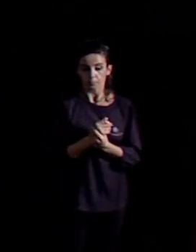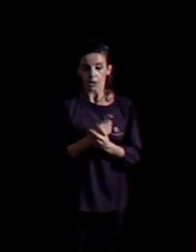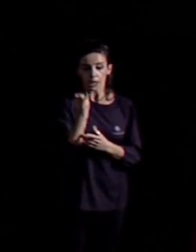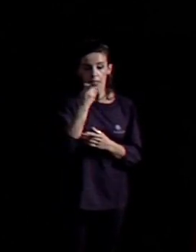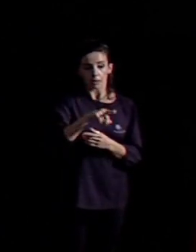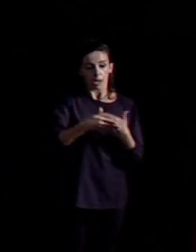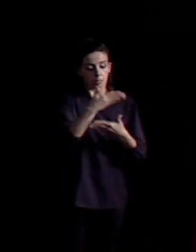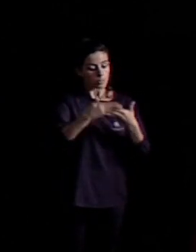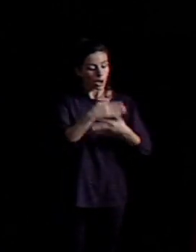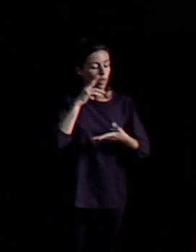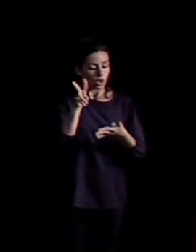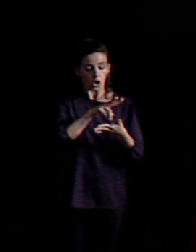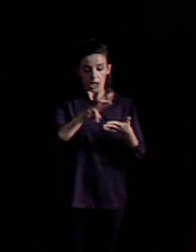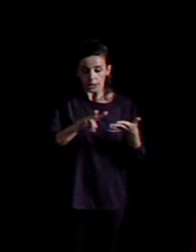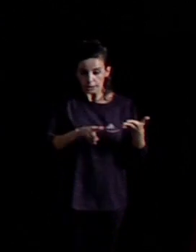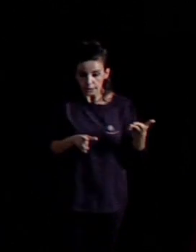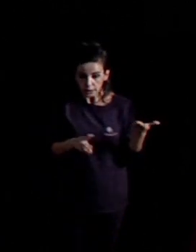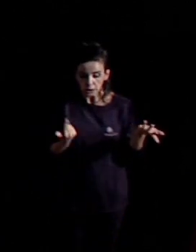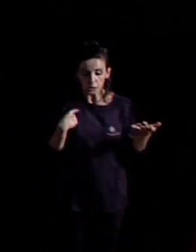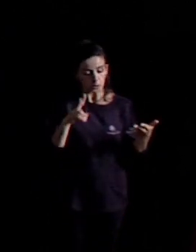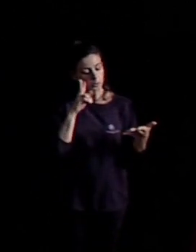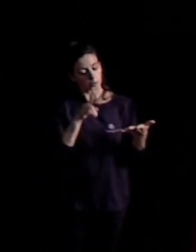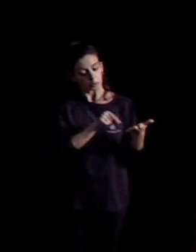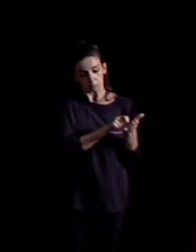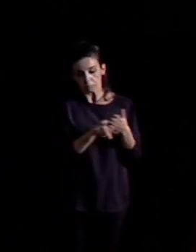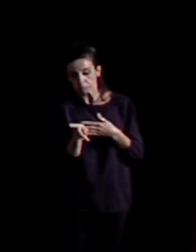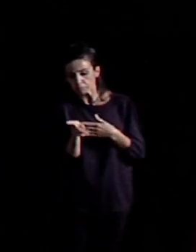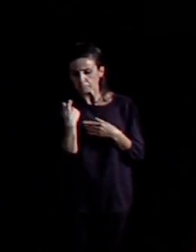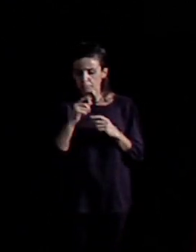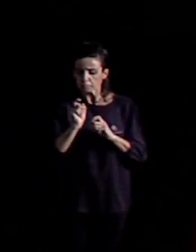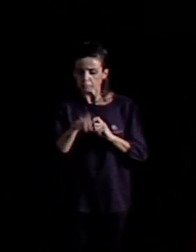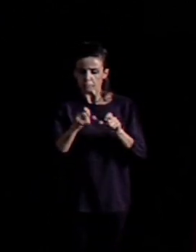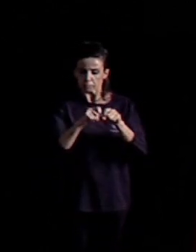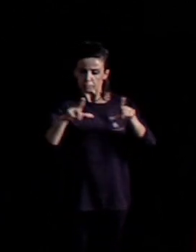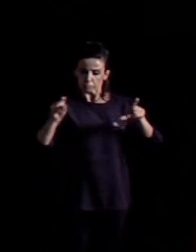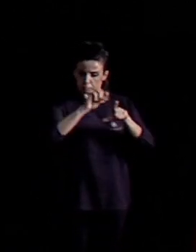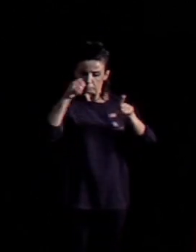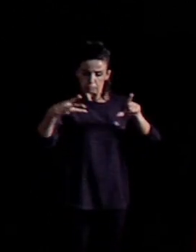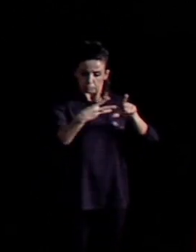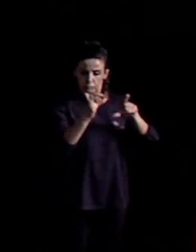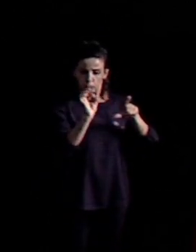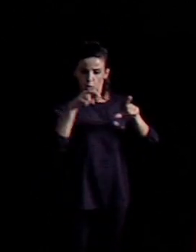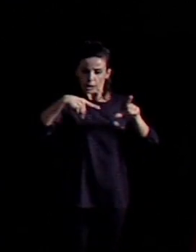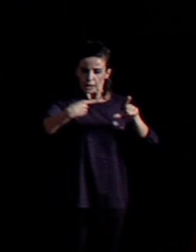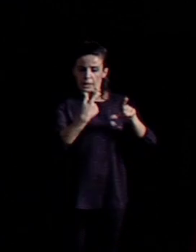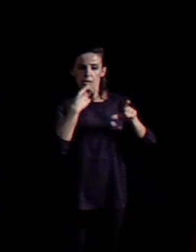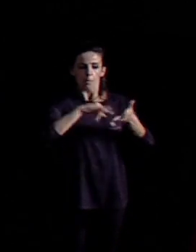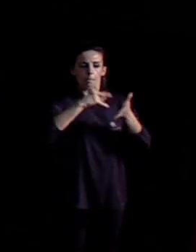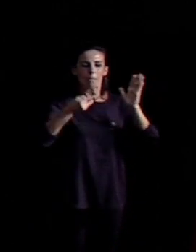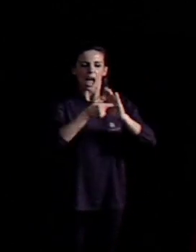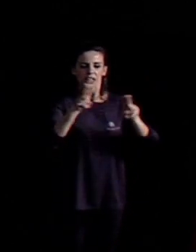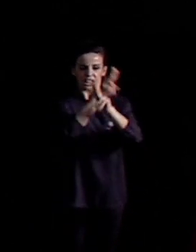también leyendo el periódico, me viene allí un enlace y tal, y entro en una página de una ONG que se llama Plan